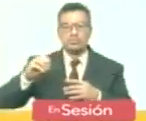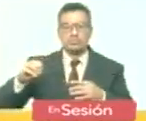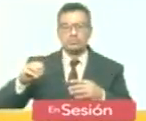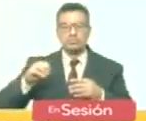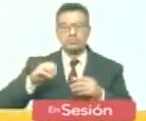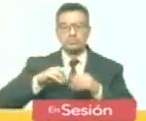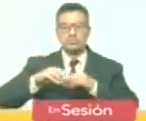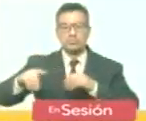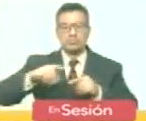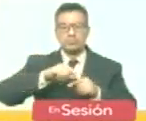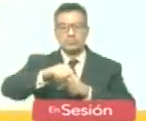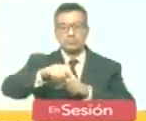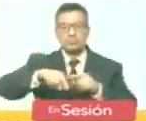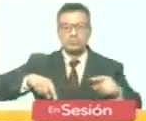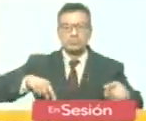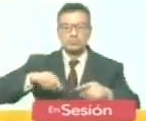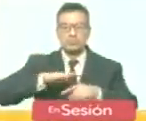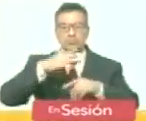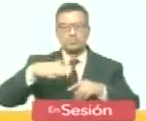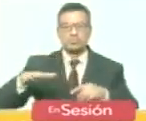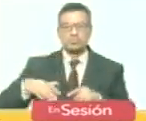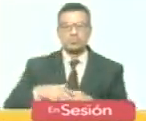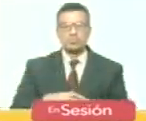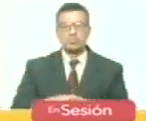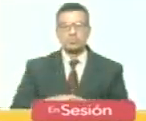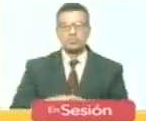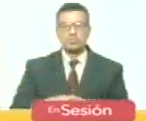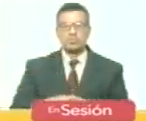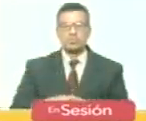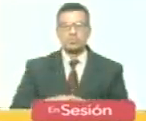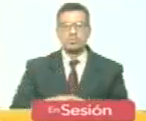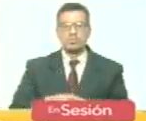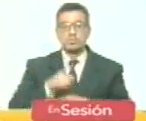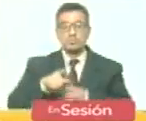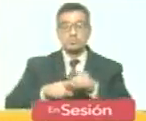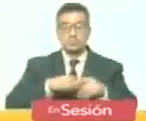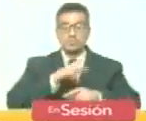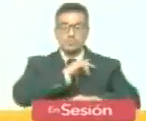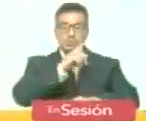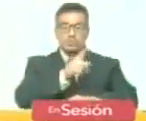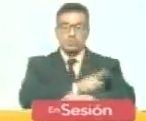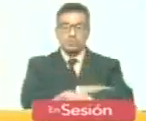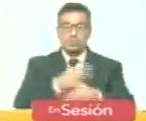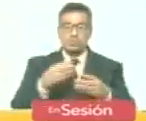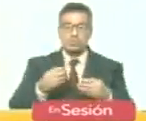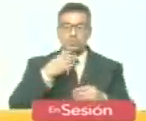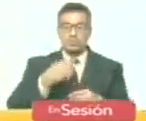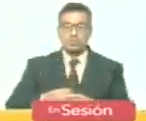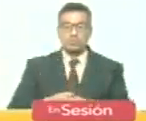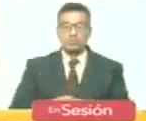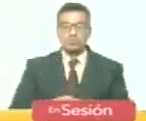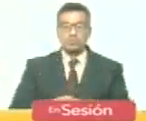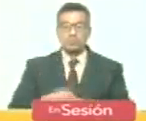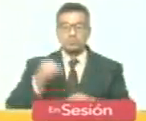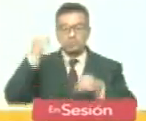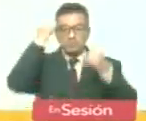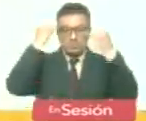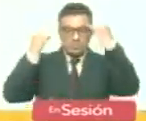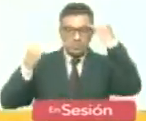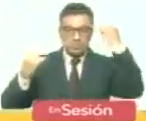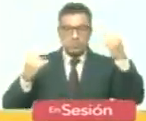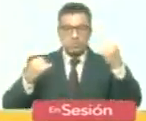radio de esa onda expansiva. Un explosivo potentísimo inventado en